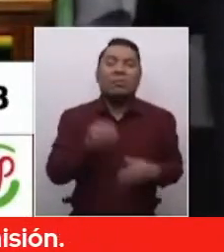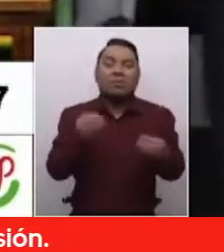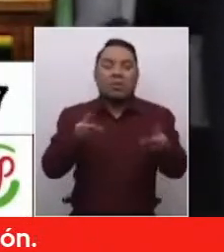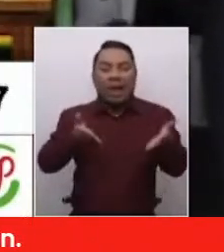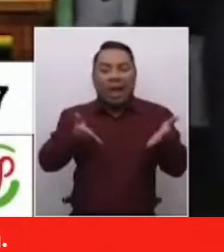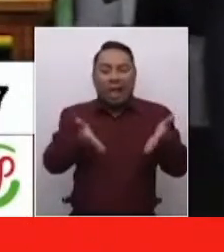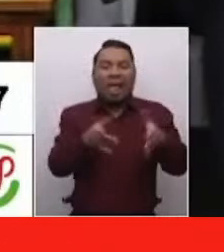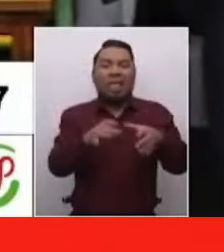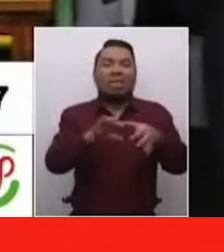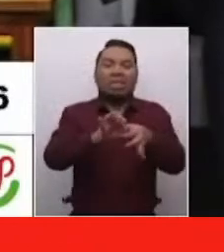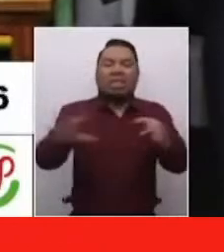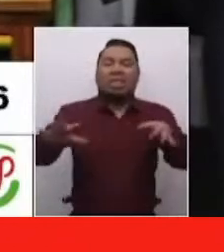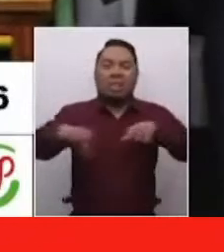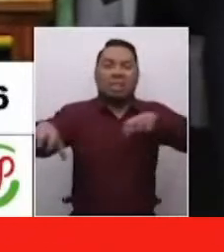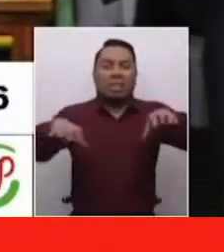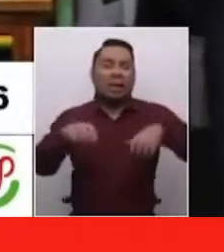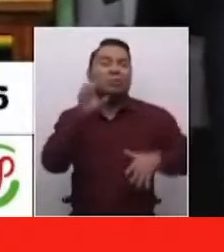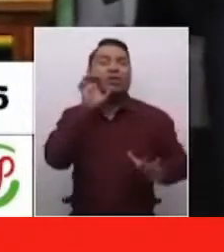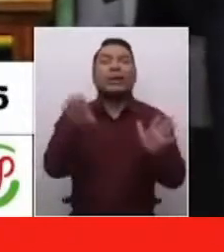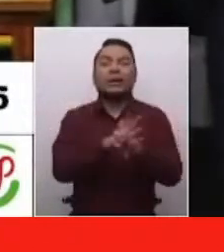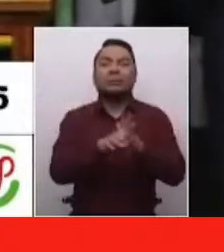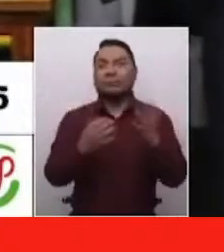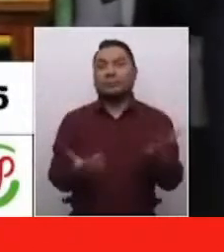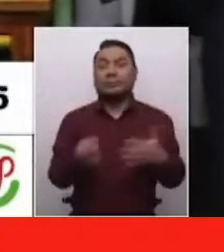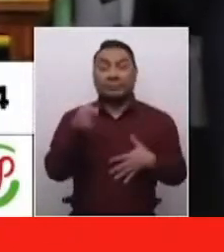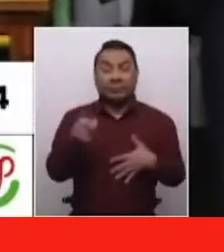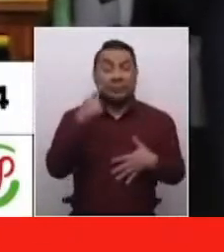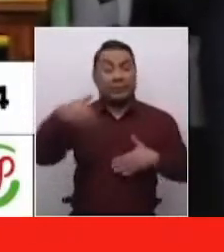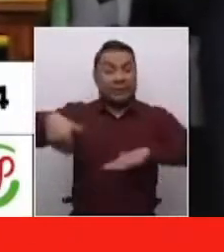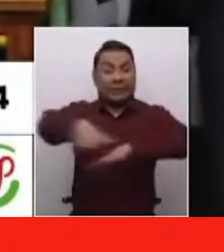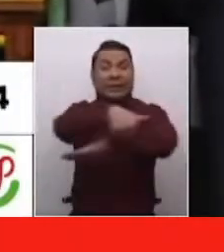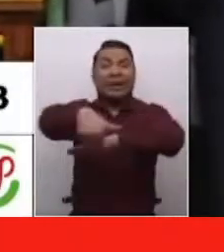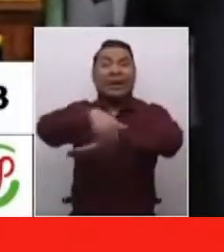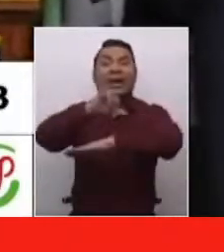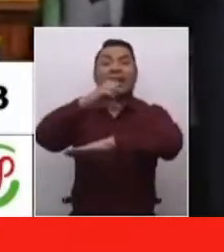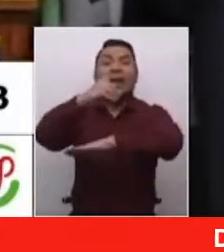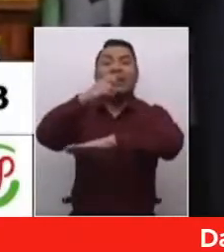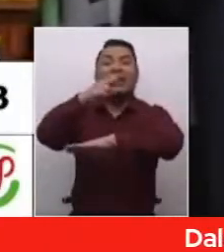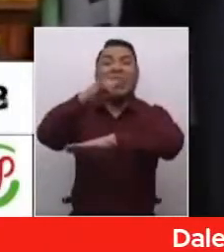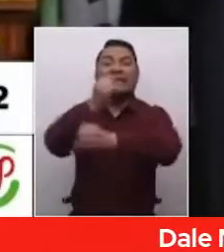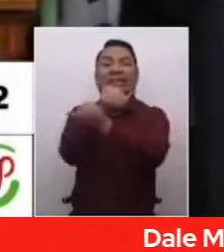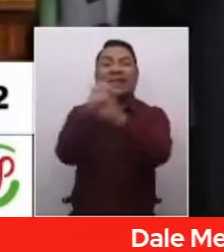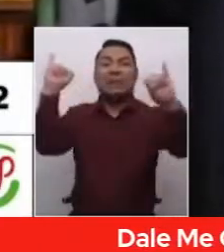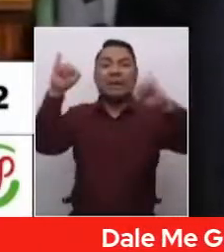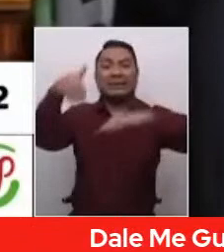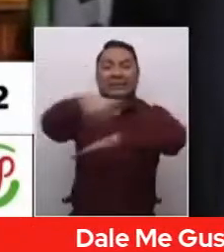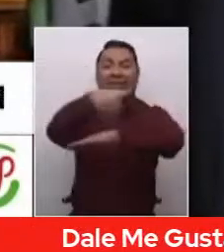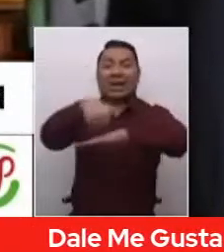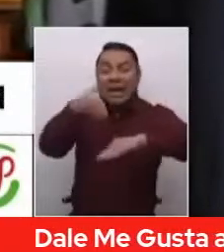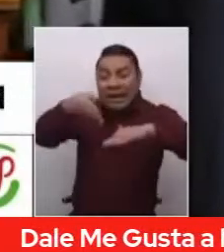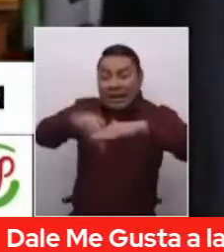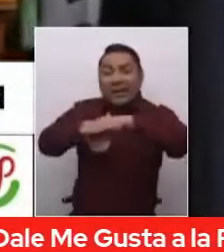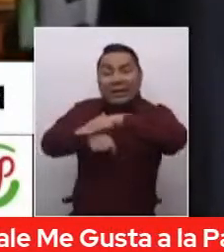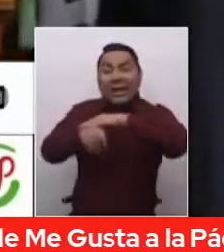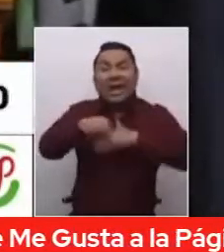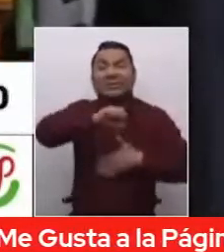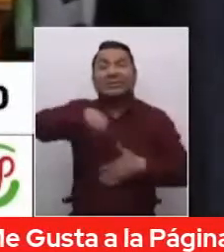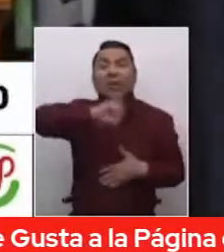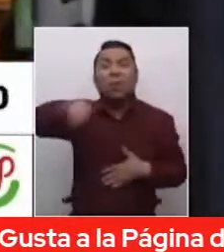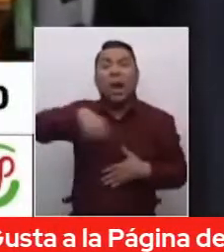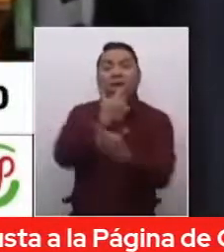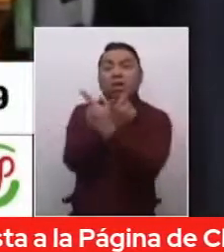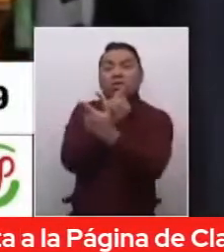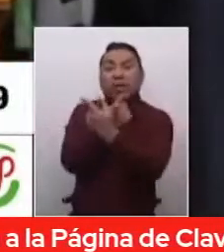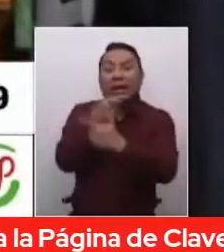ciclovías. Por ejemplo, llegamos a Próceres de la Independencia, justo en la entrada de San Juan del Lurigancho, y vamos,